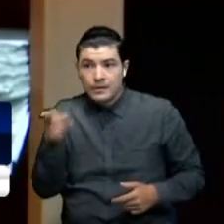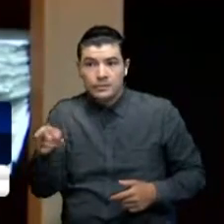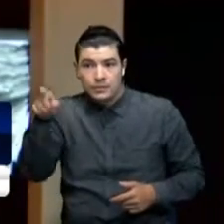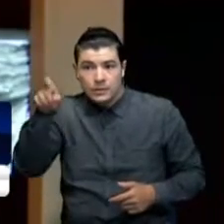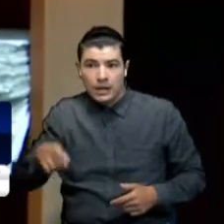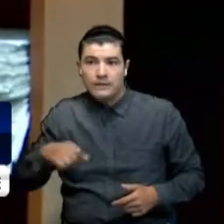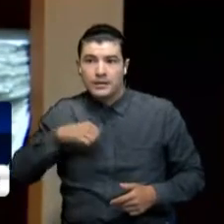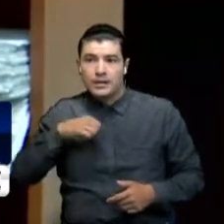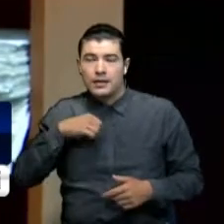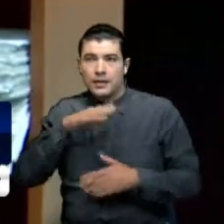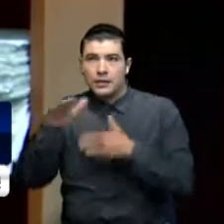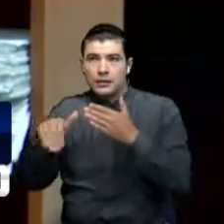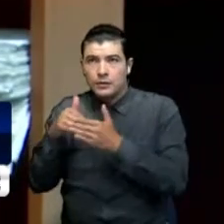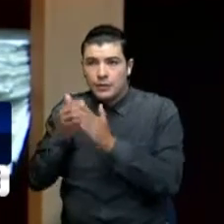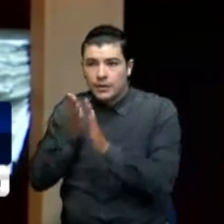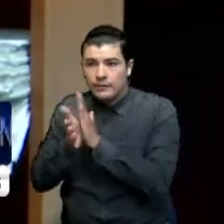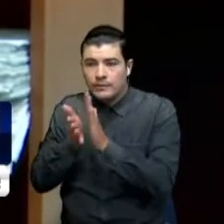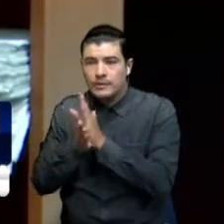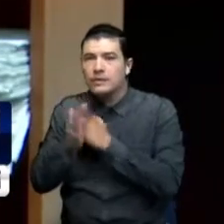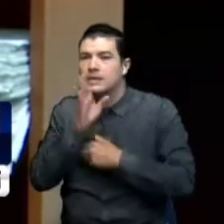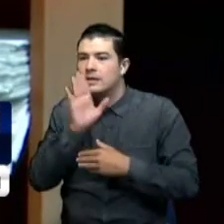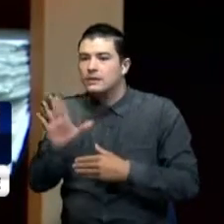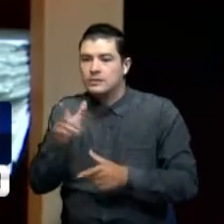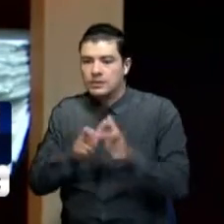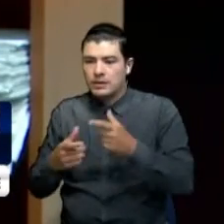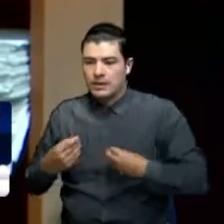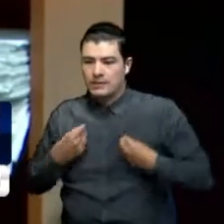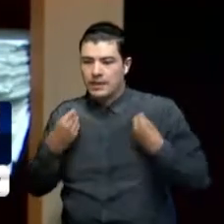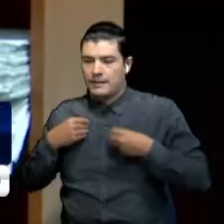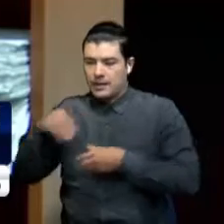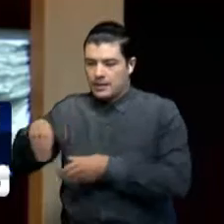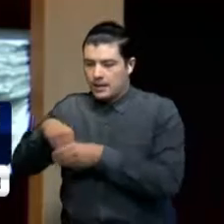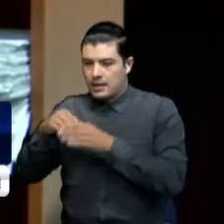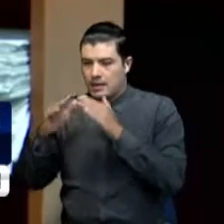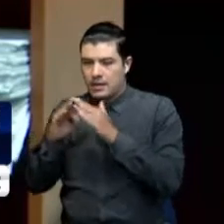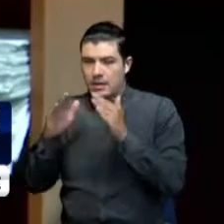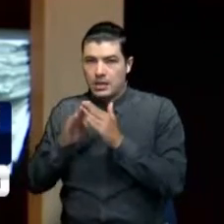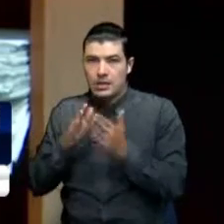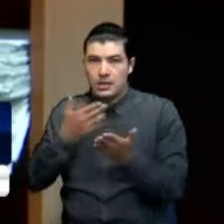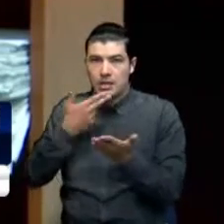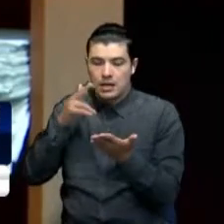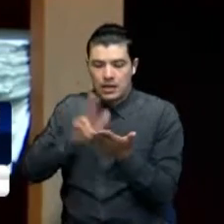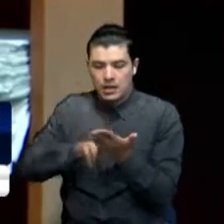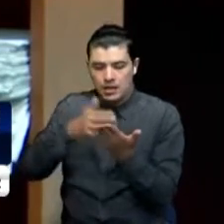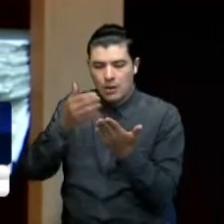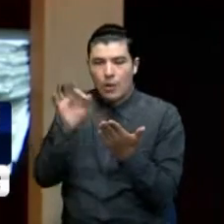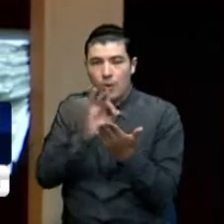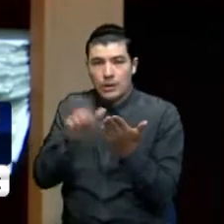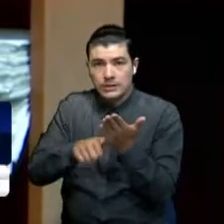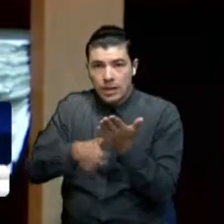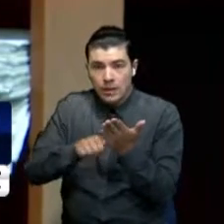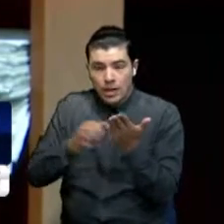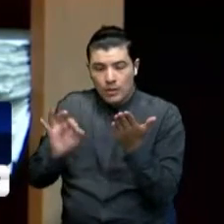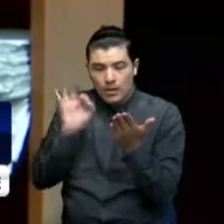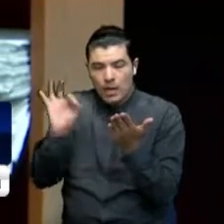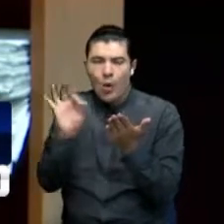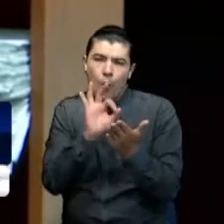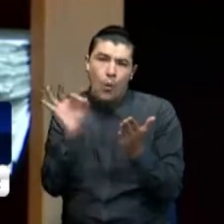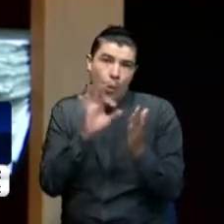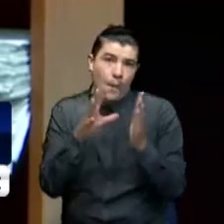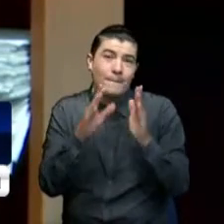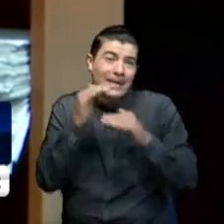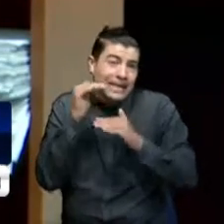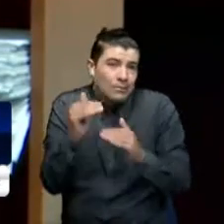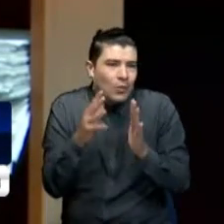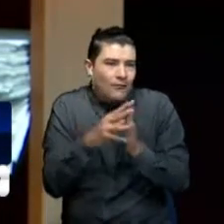de los demás integrantes tener los documentos originales si es posible o al menos una fotocopia del documento